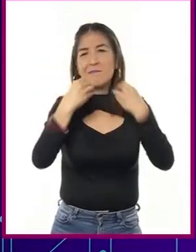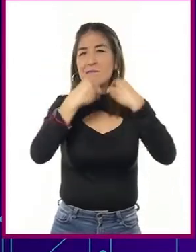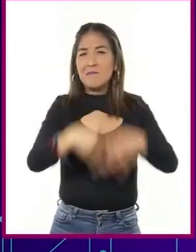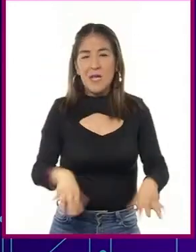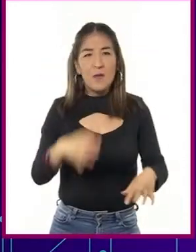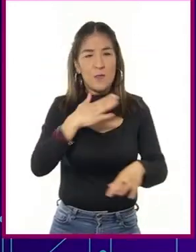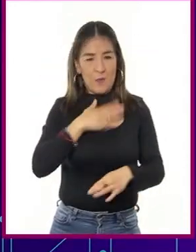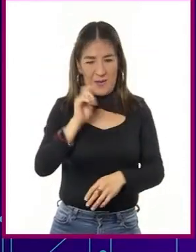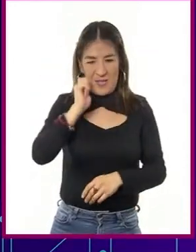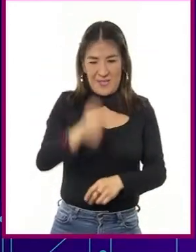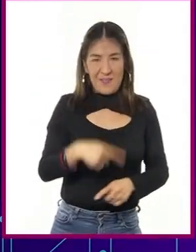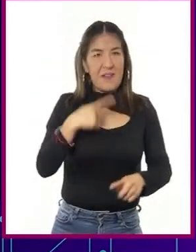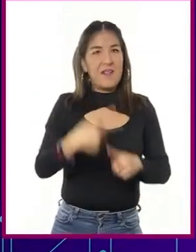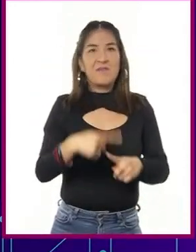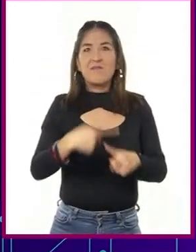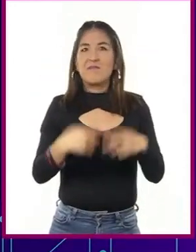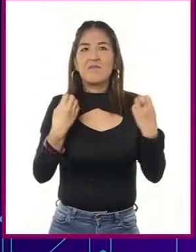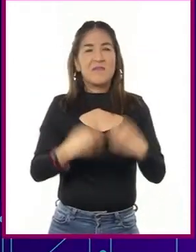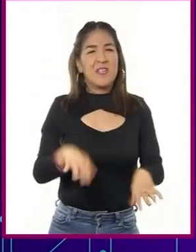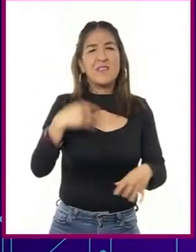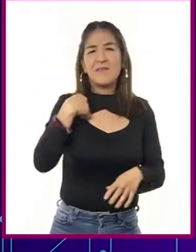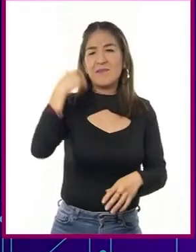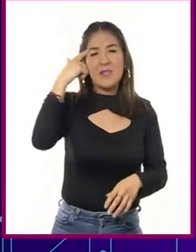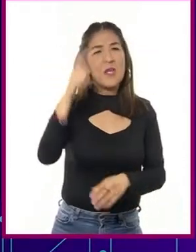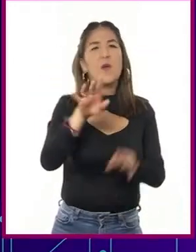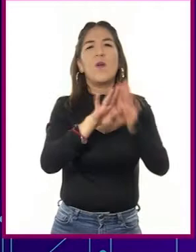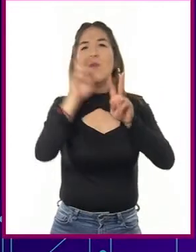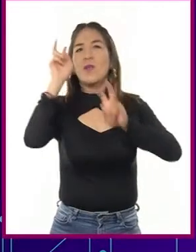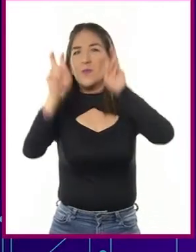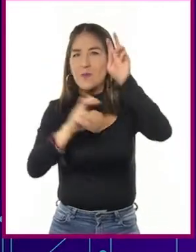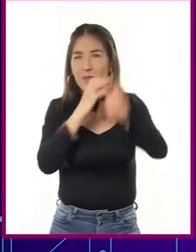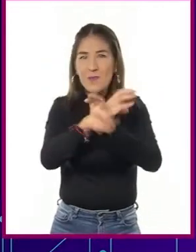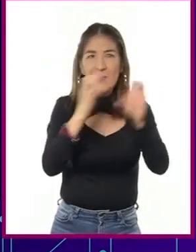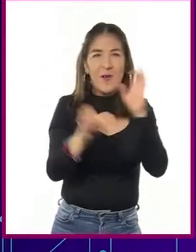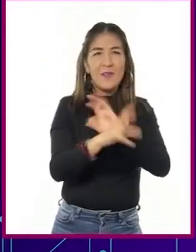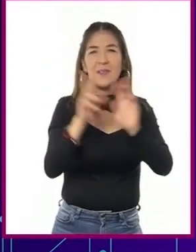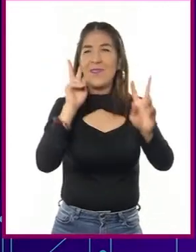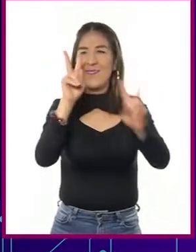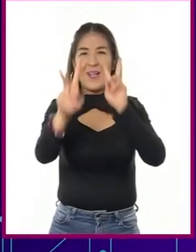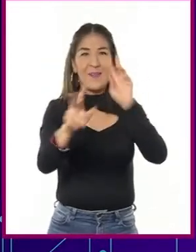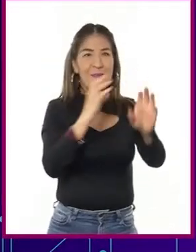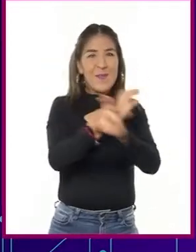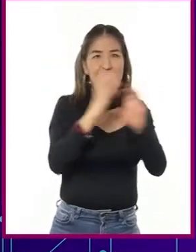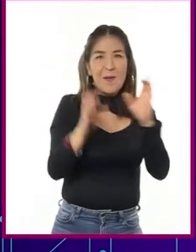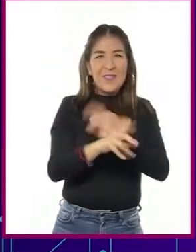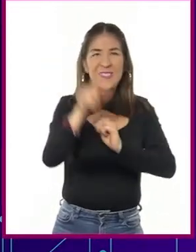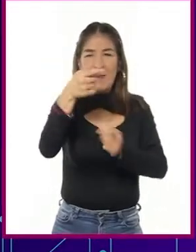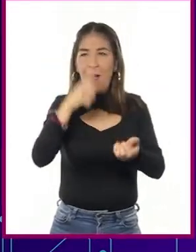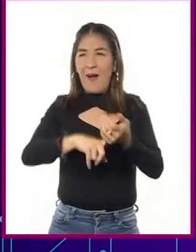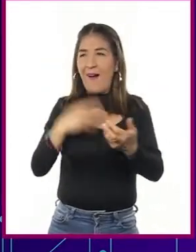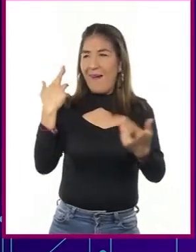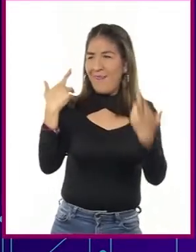reconoces ni siquiera como humano. Alucinas cosas, y crees que ves cosas, y crees que escuchas cosas.